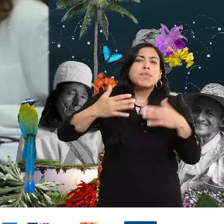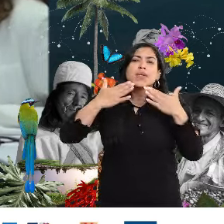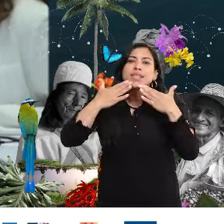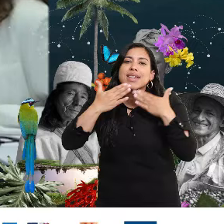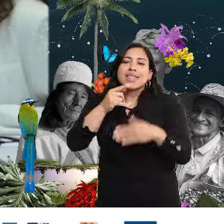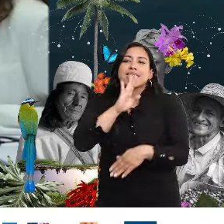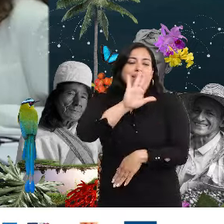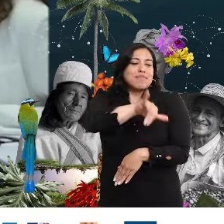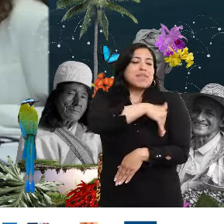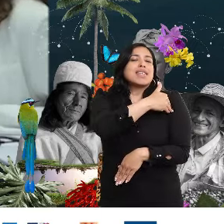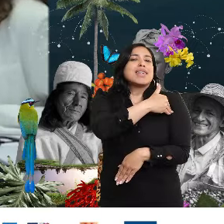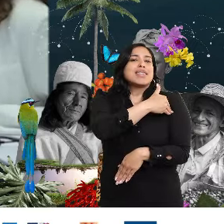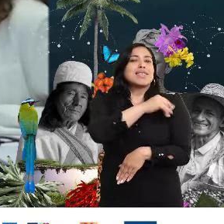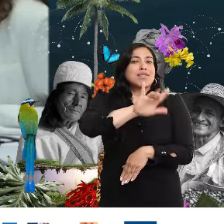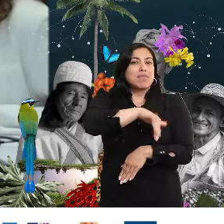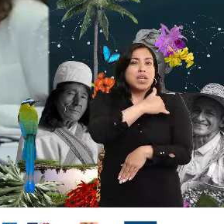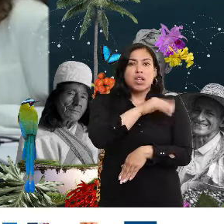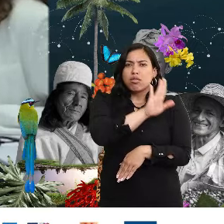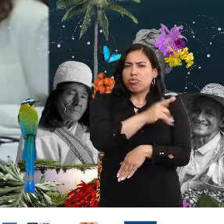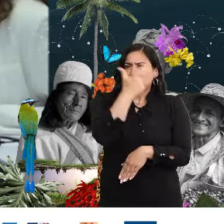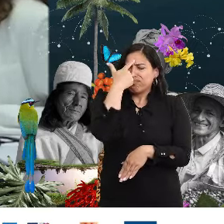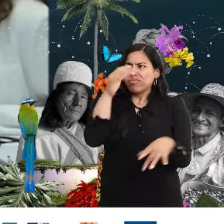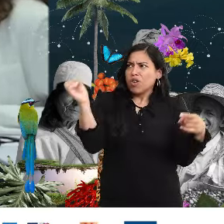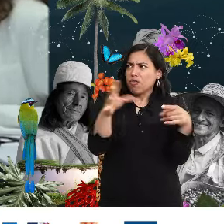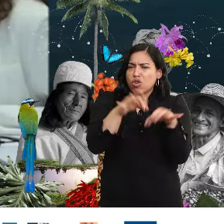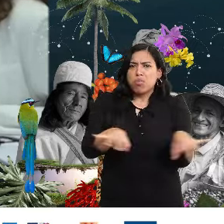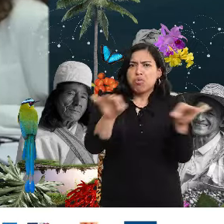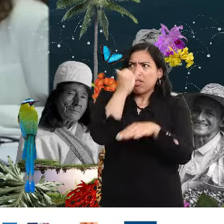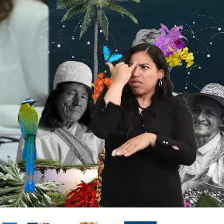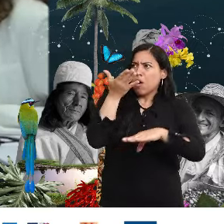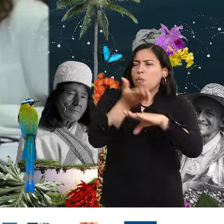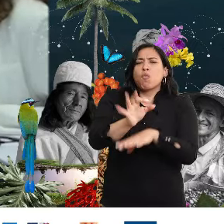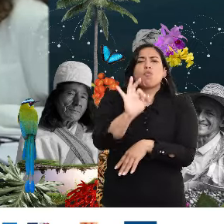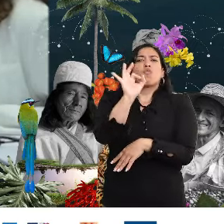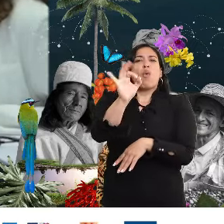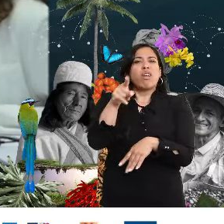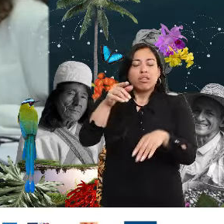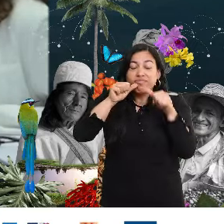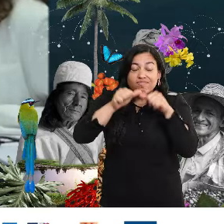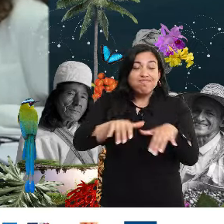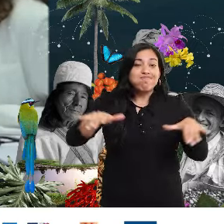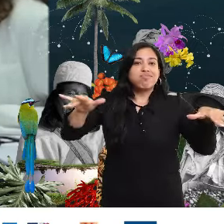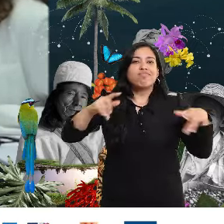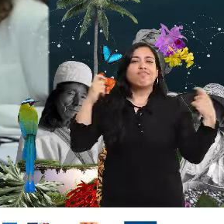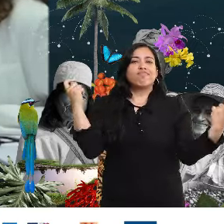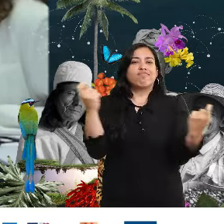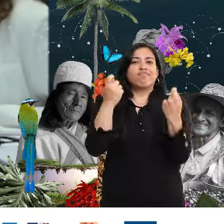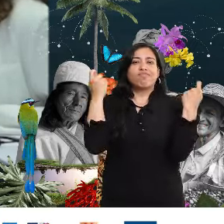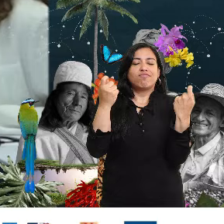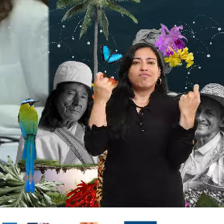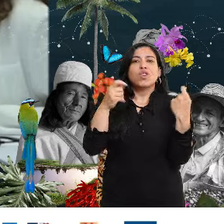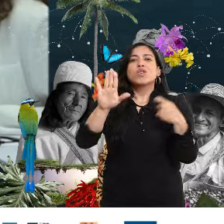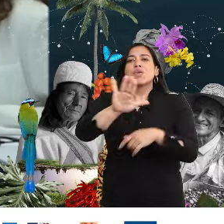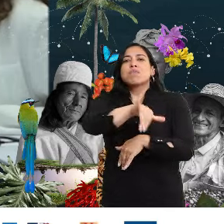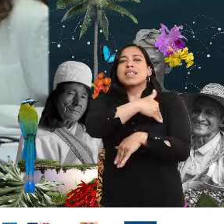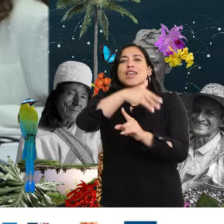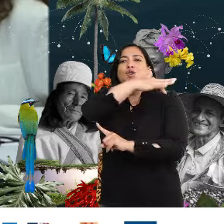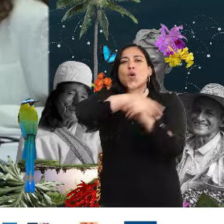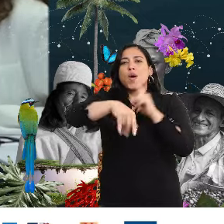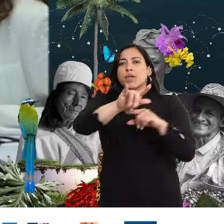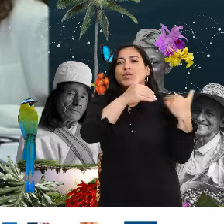ministra, que desde el principio le pareció que era una buena idea, hizo el lanzamiento oficial de los foros del Ministerio del Medio